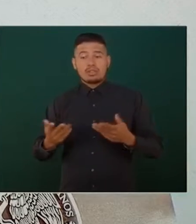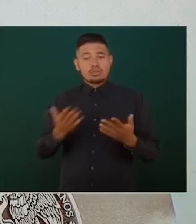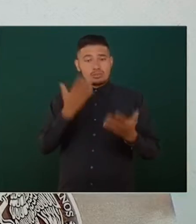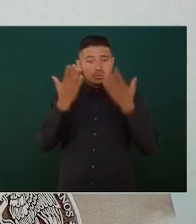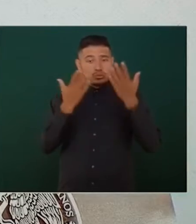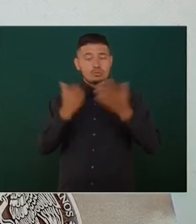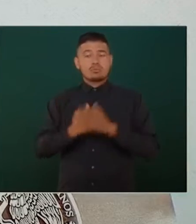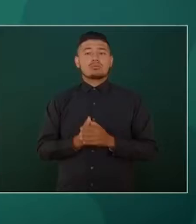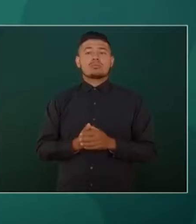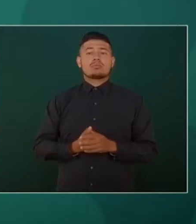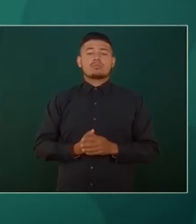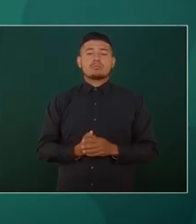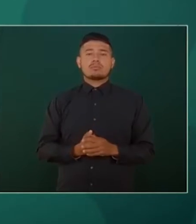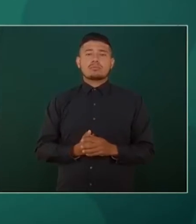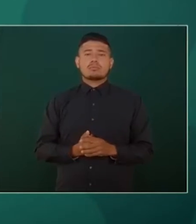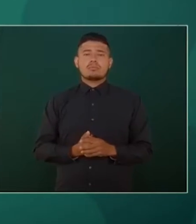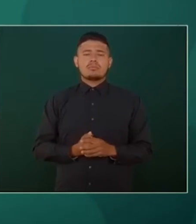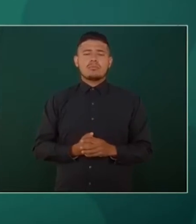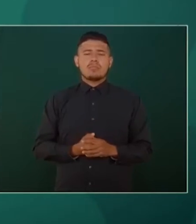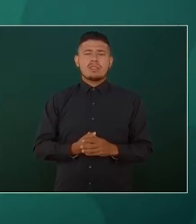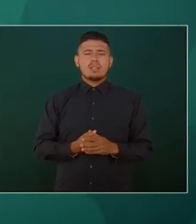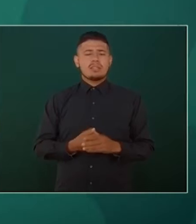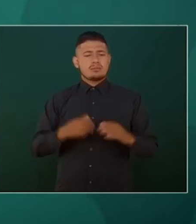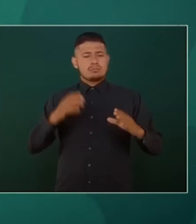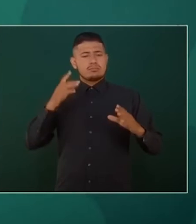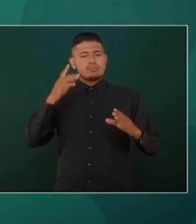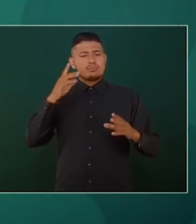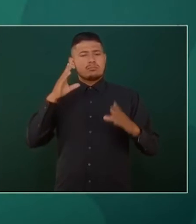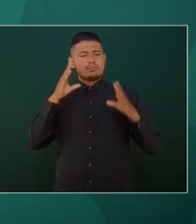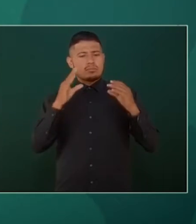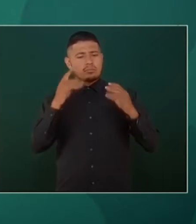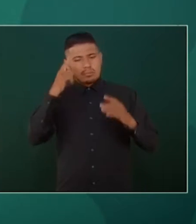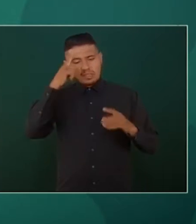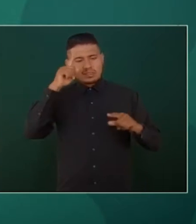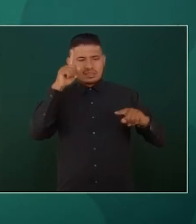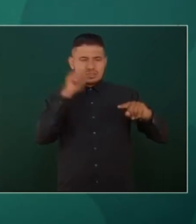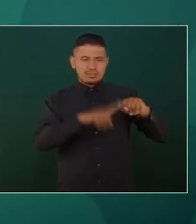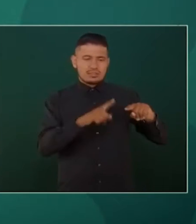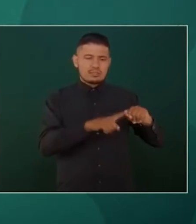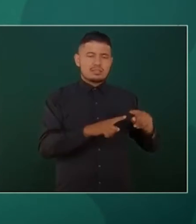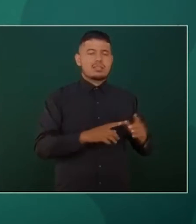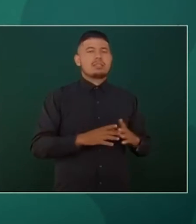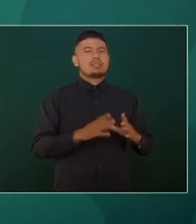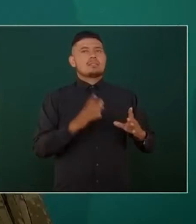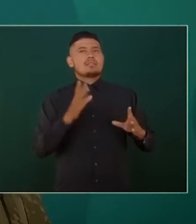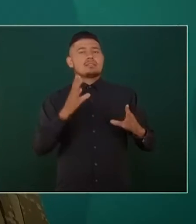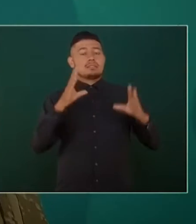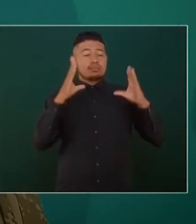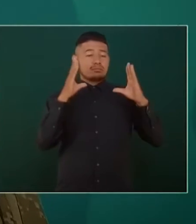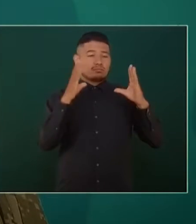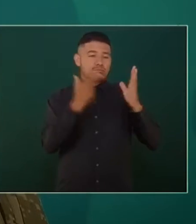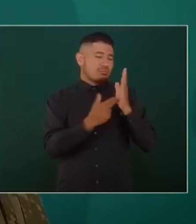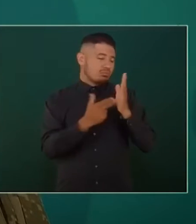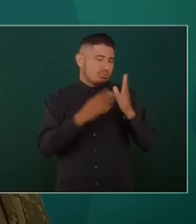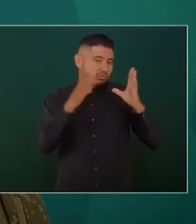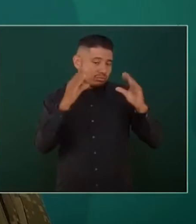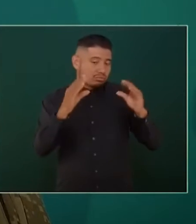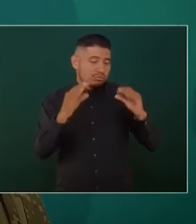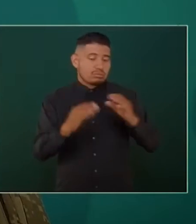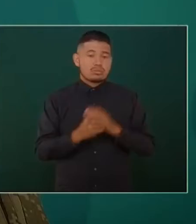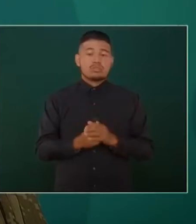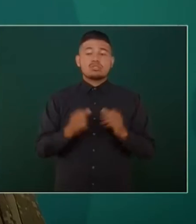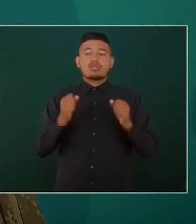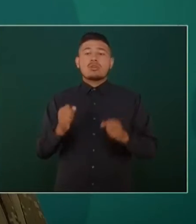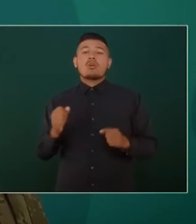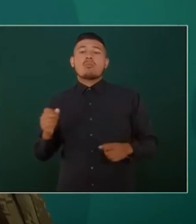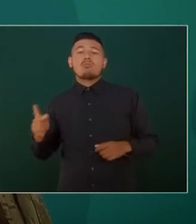modificaron para quitar en la capacitación en el ámbito de